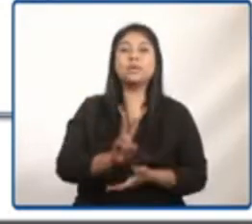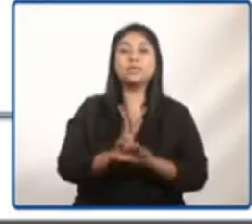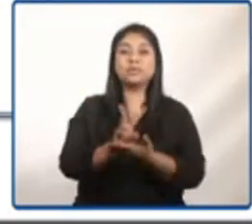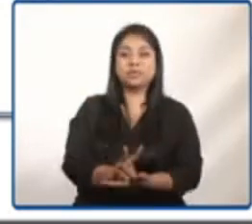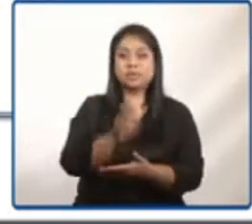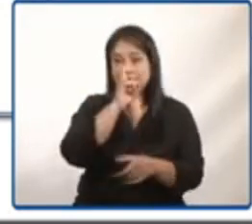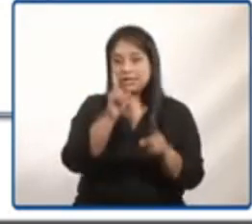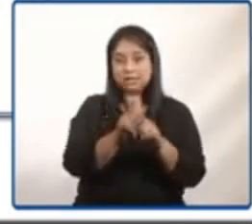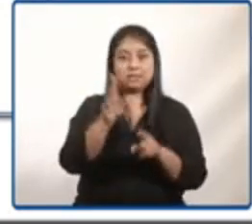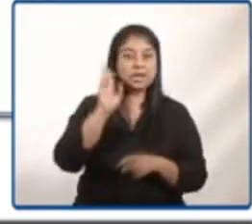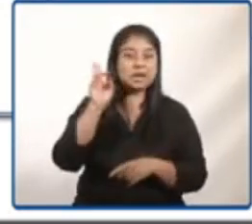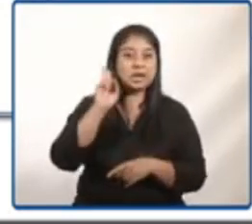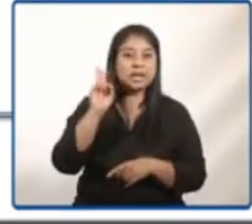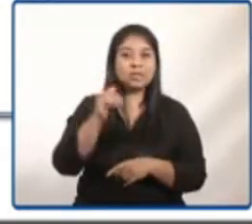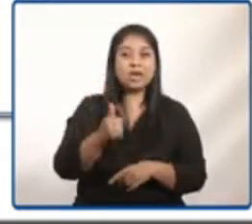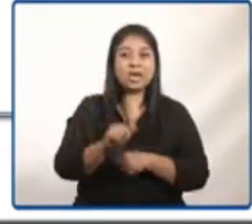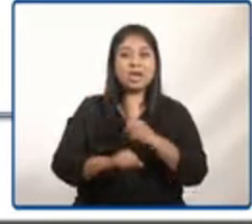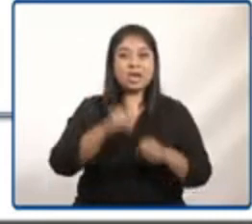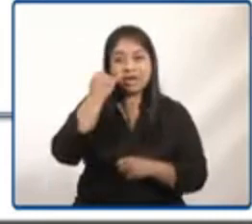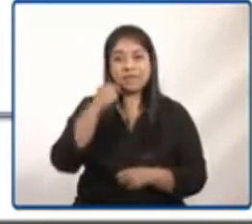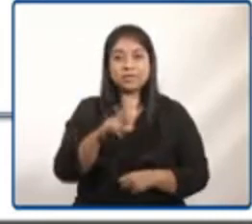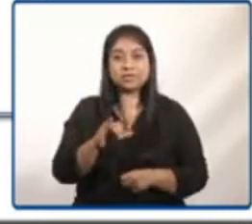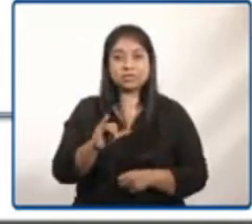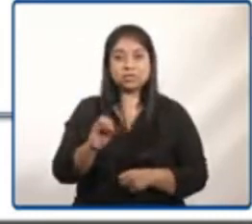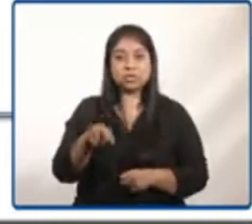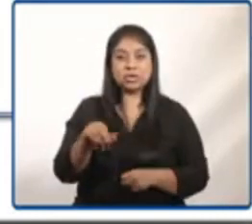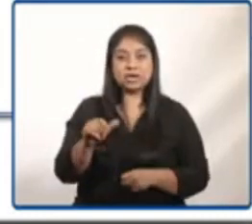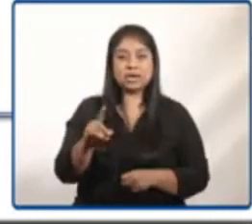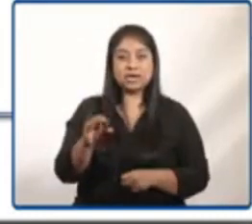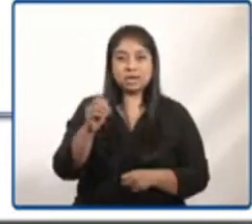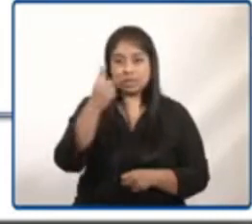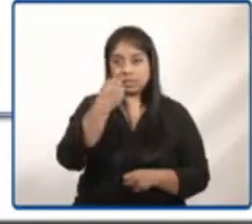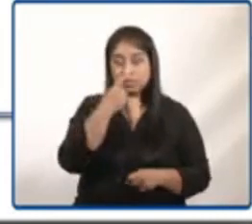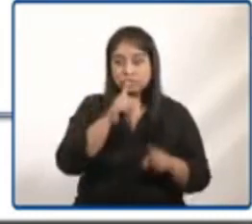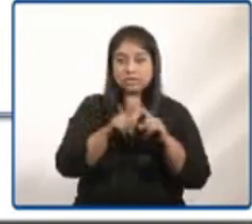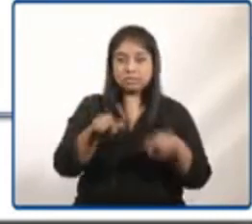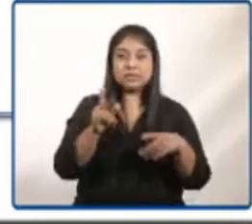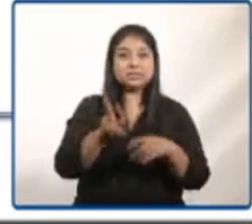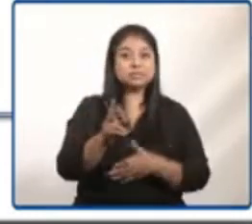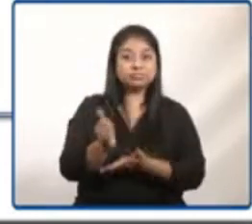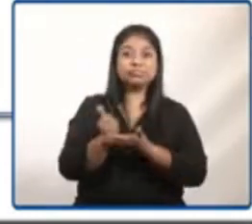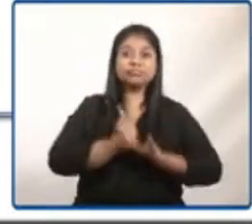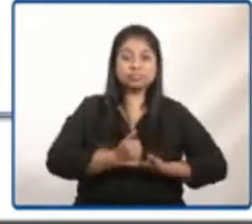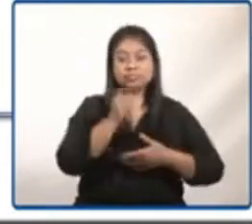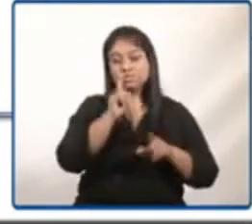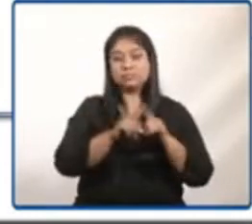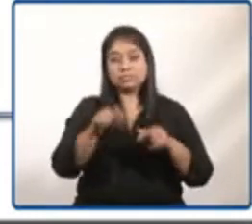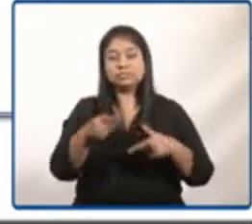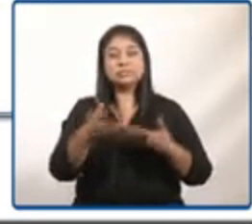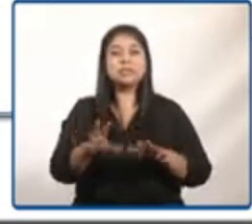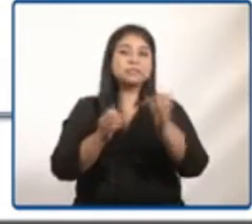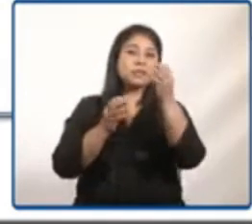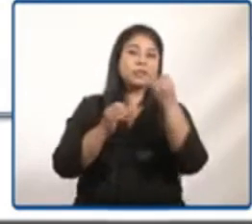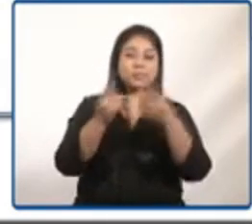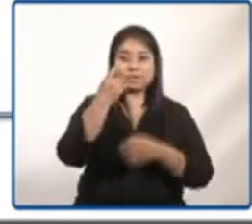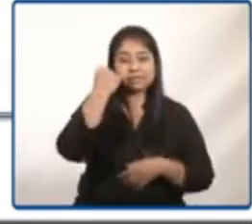de radioaficionados, los diferentes grupos de radioaficionados que nos están siempre colaborando año con año en el SINAPRECE. No